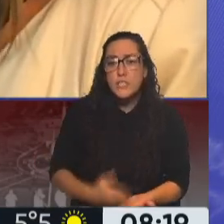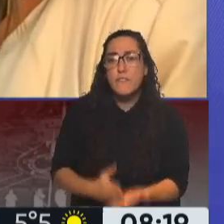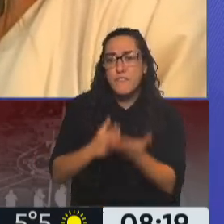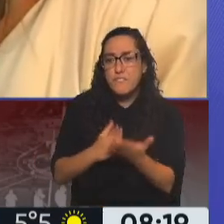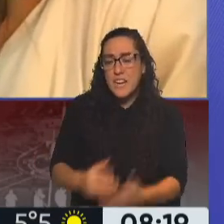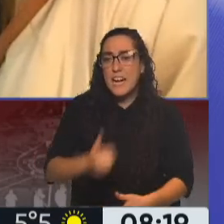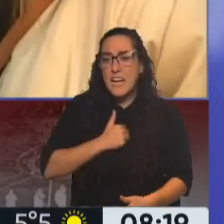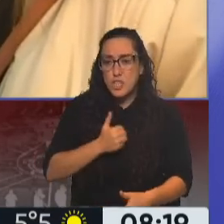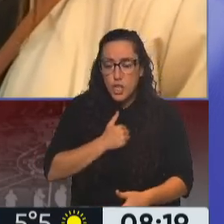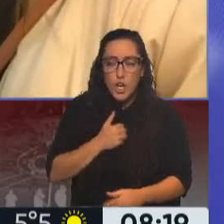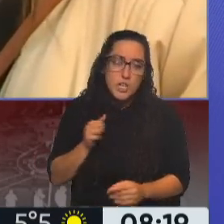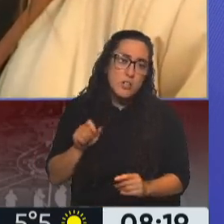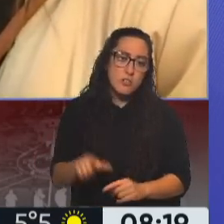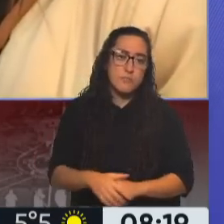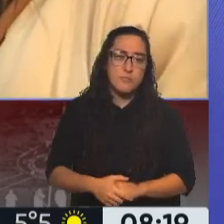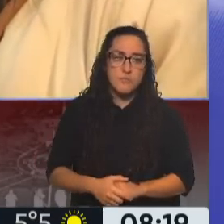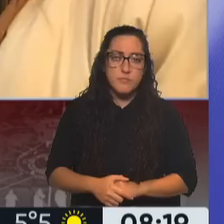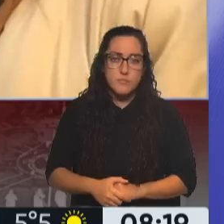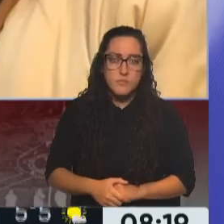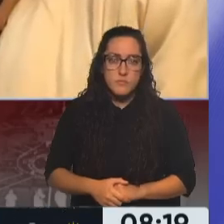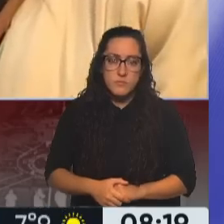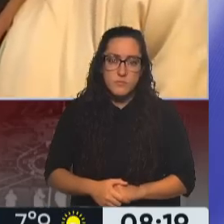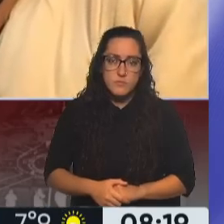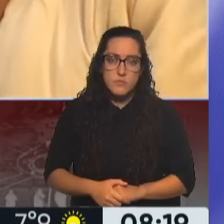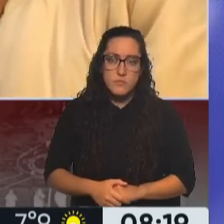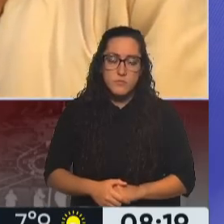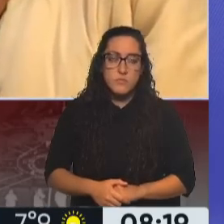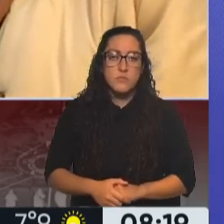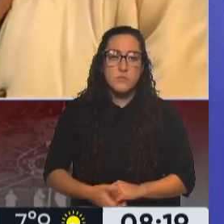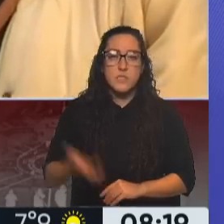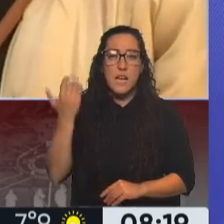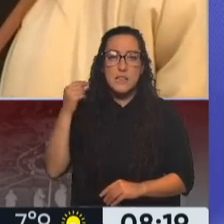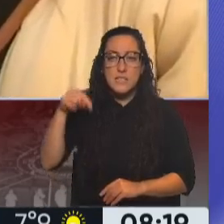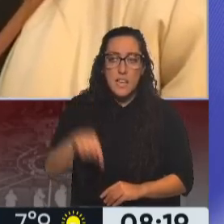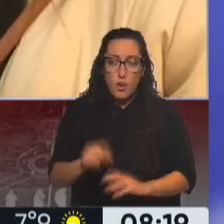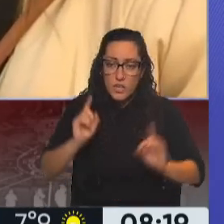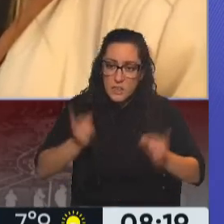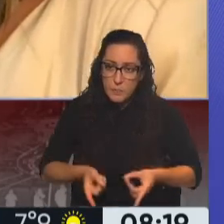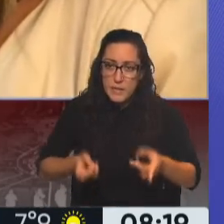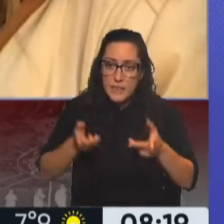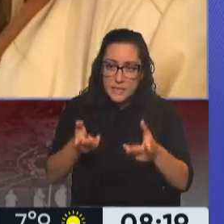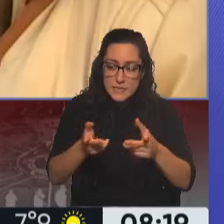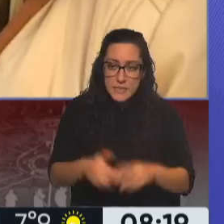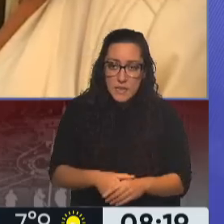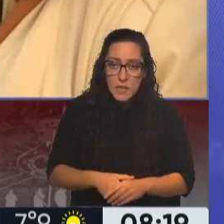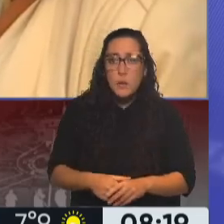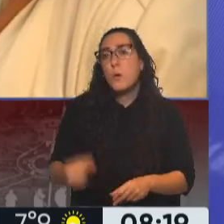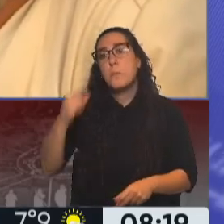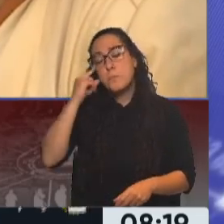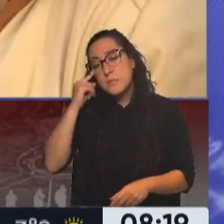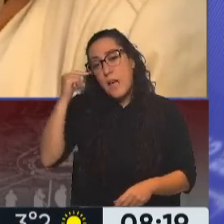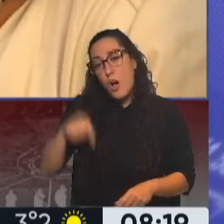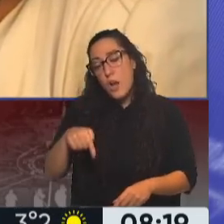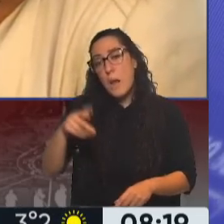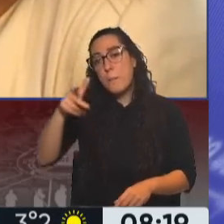Iglesia Católica Apostólica Romana. Bueno, y esto de que usted dice antes y ahora, ¿considera de que se toma más dimensión que era un